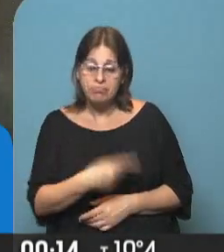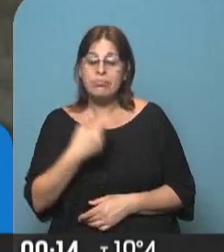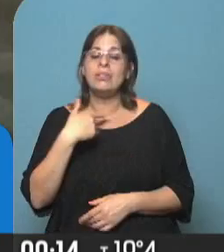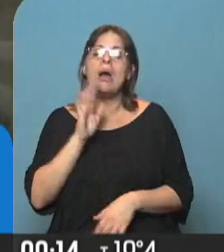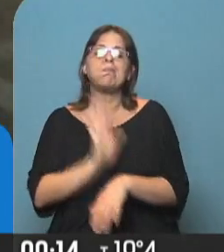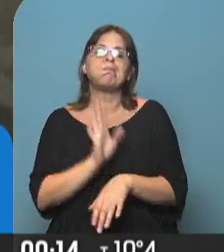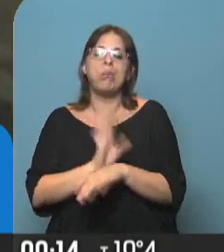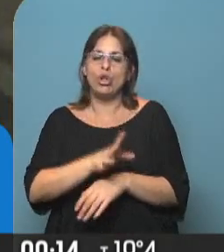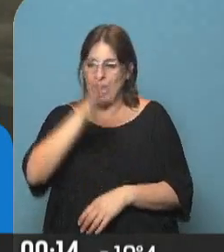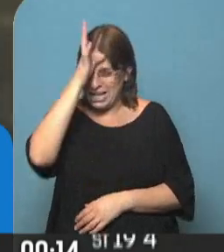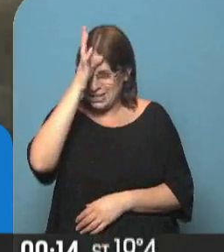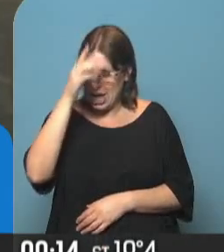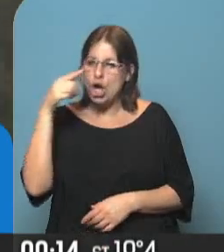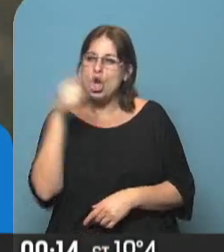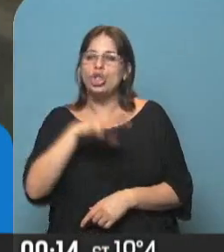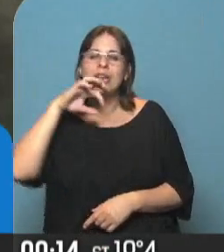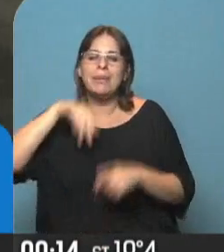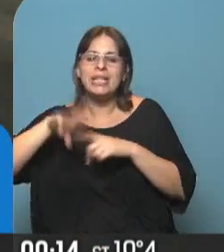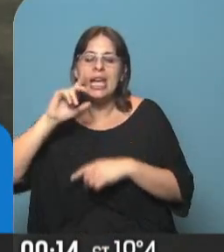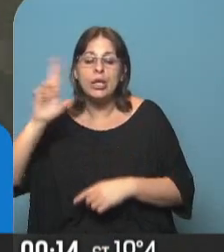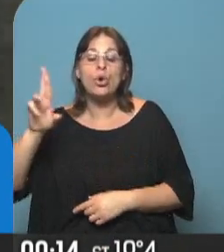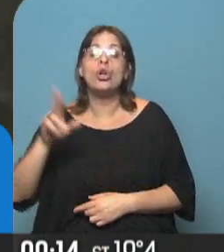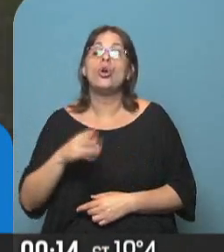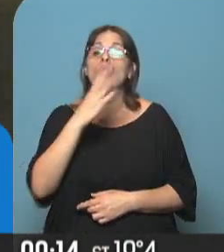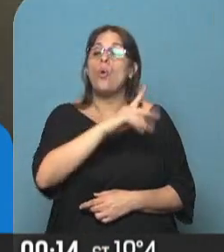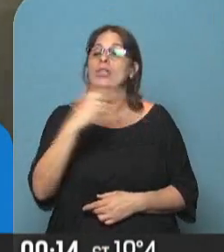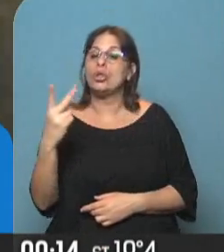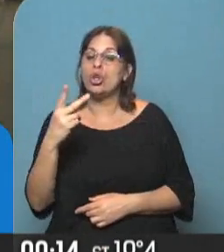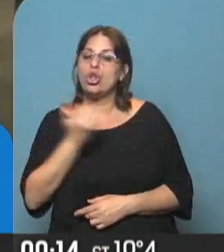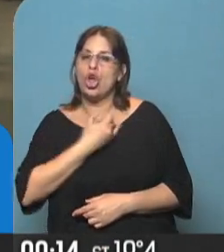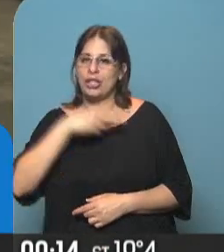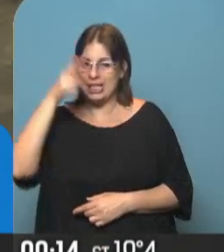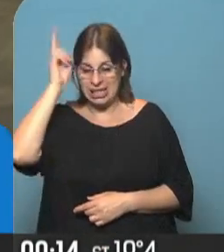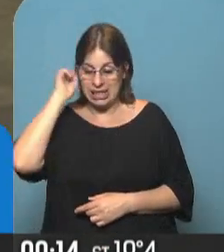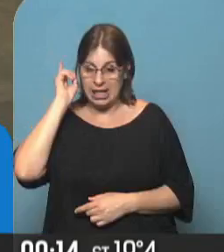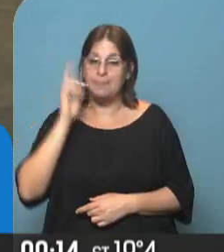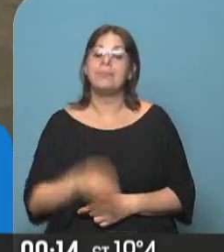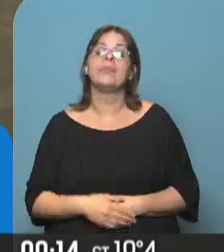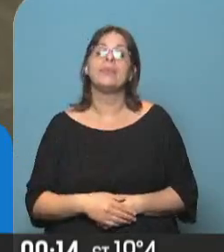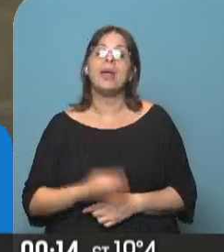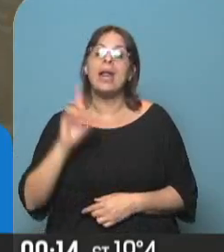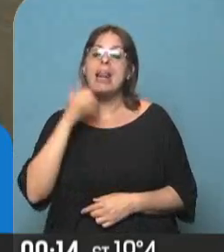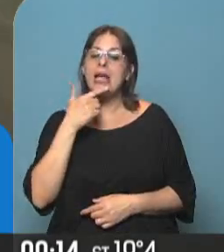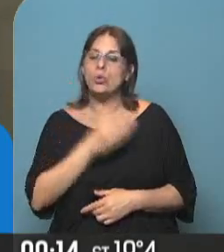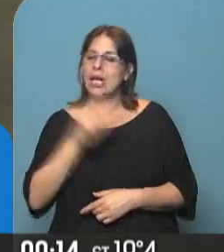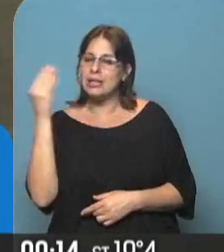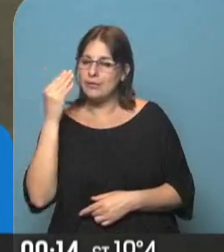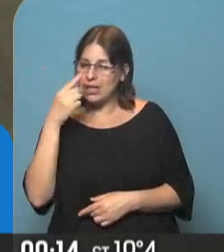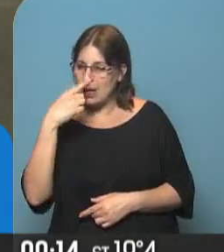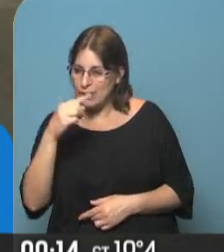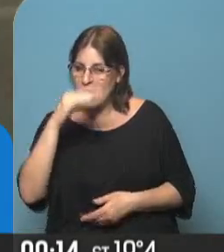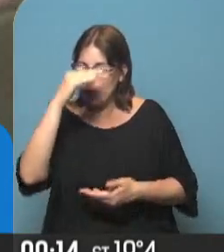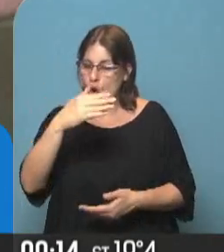derrota contra Peñarol, 4-2 en Chile. Lanús clasificado para la final de la Copa